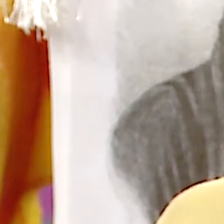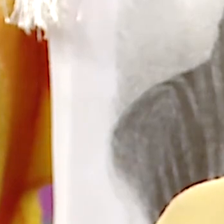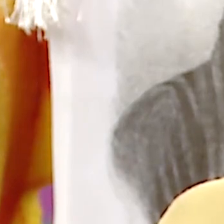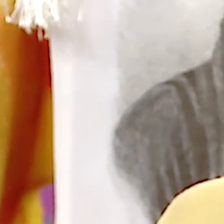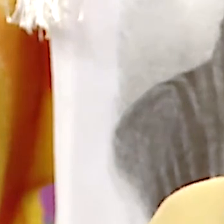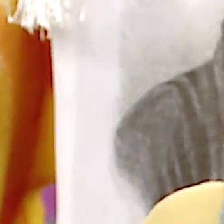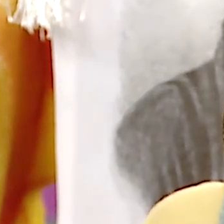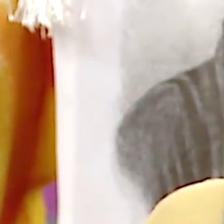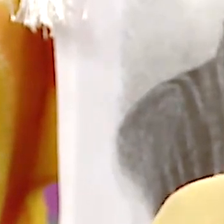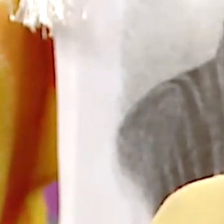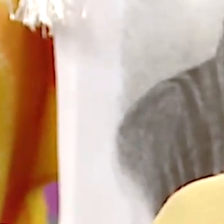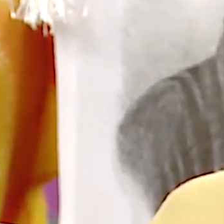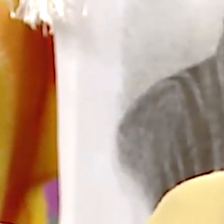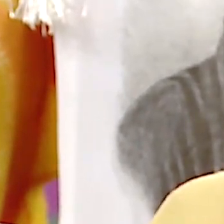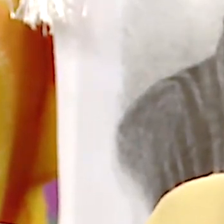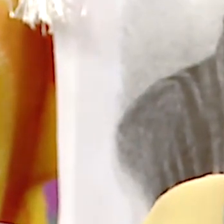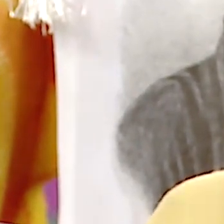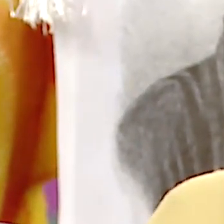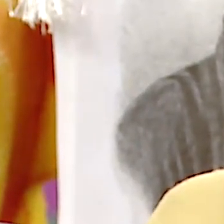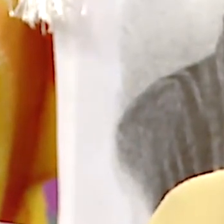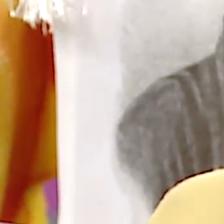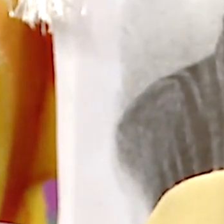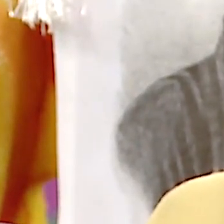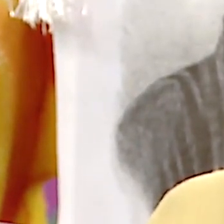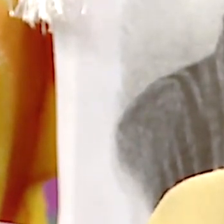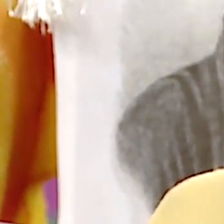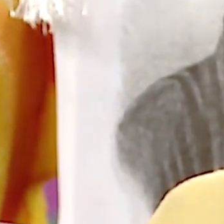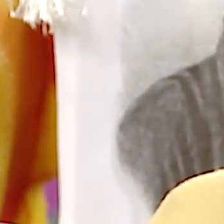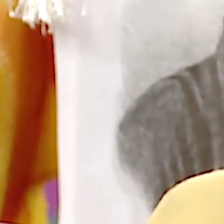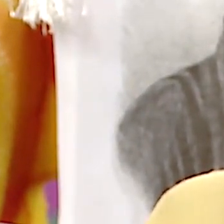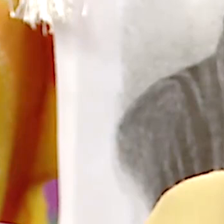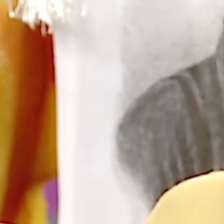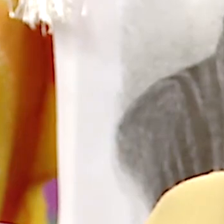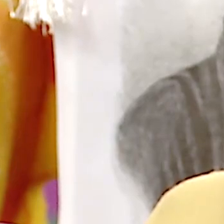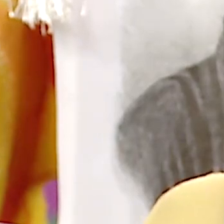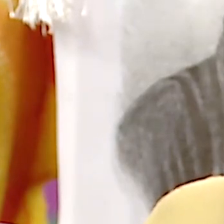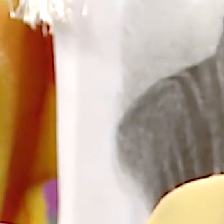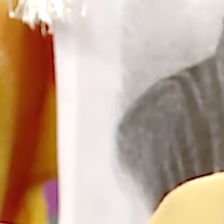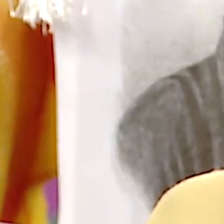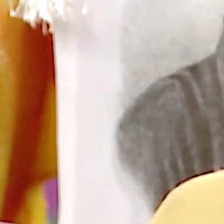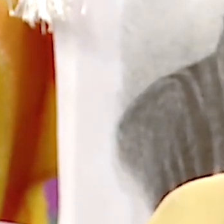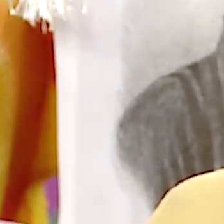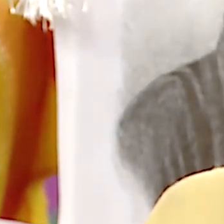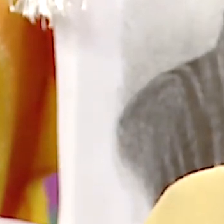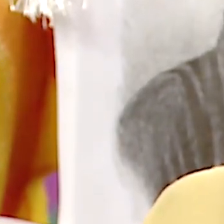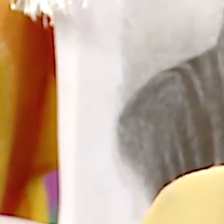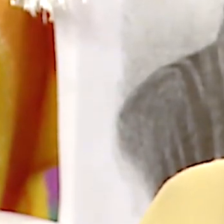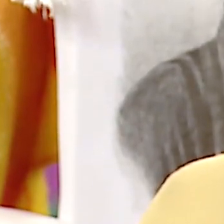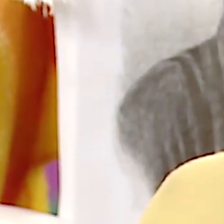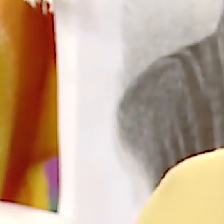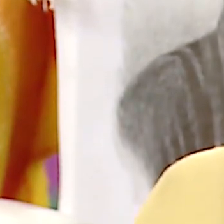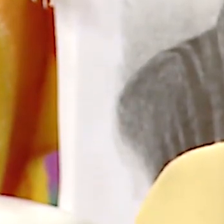muy emocionada porque me han invitado a participar de este programa especial en un